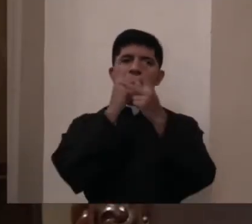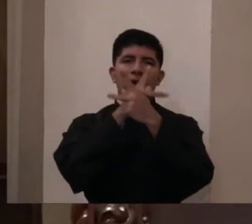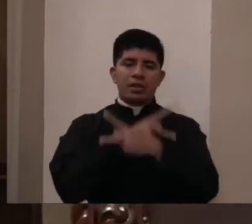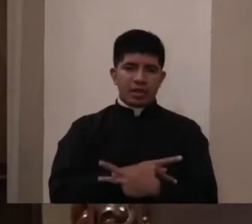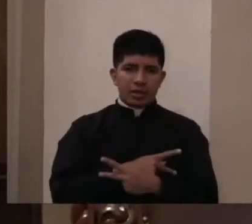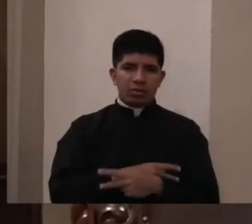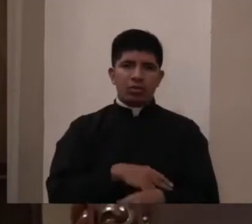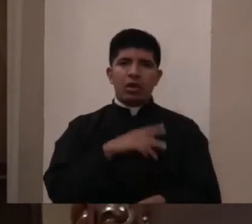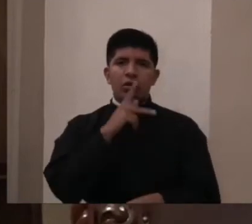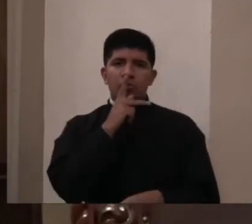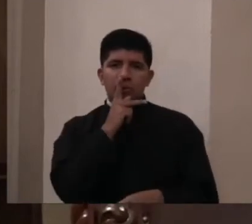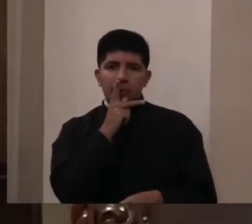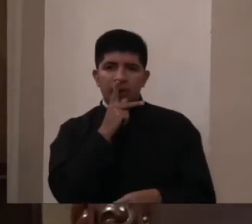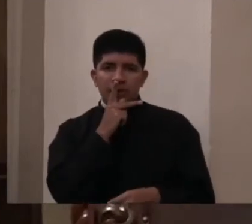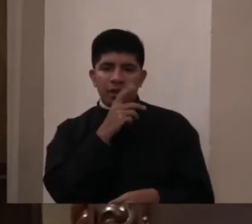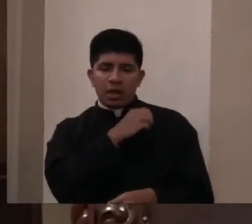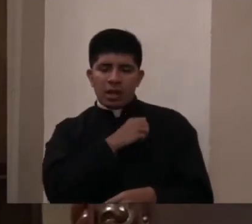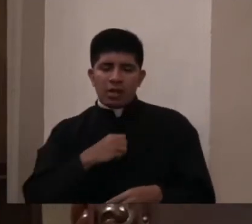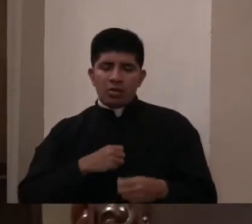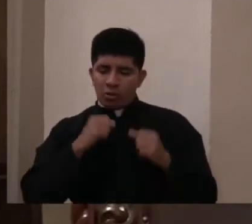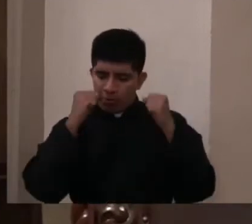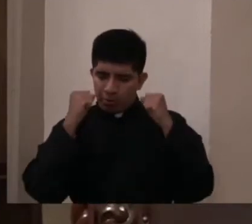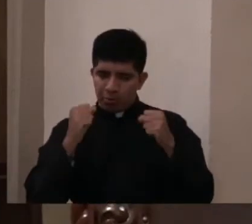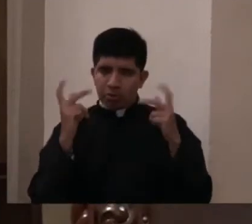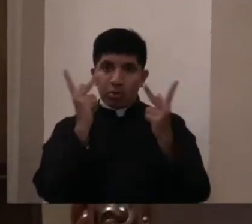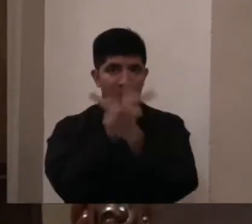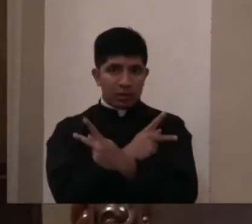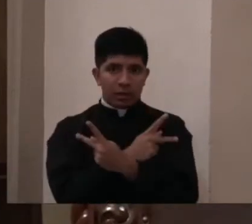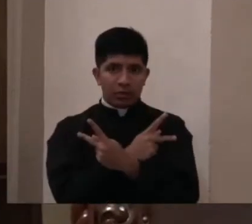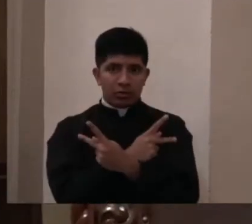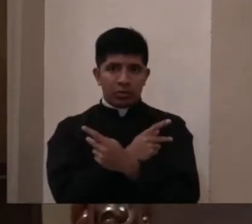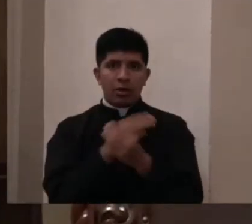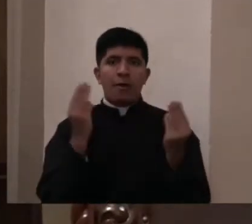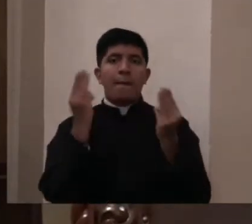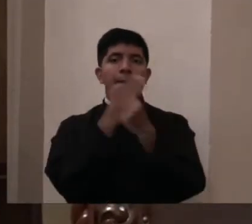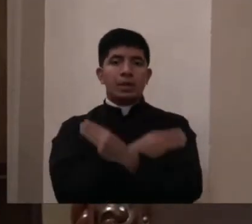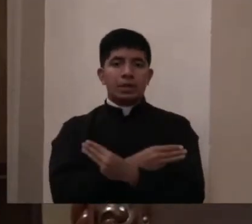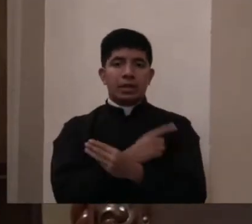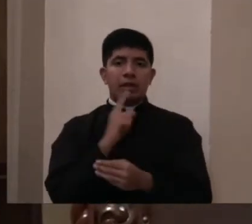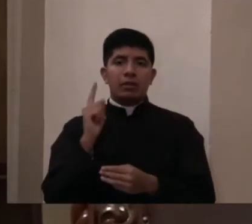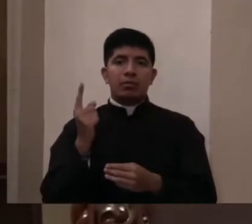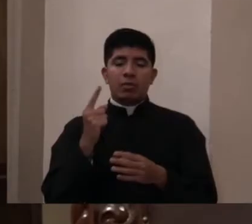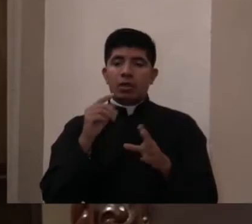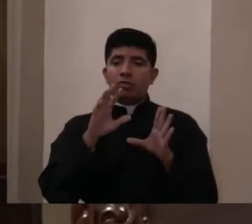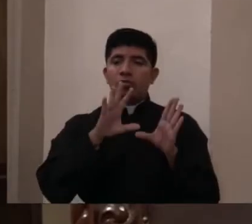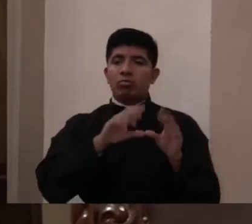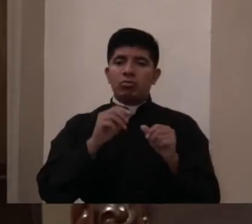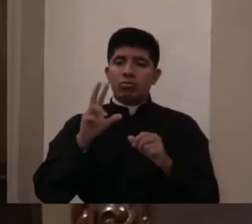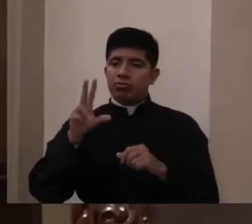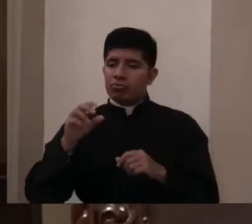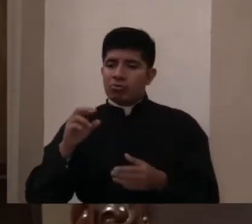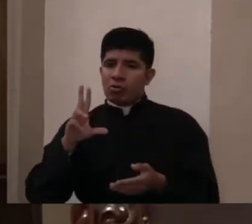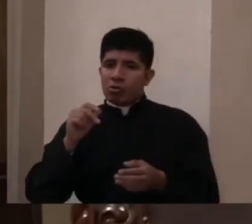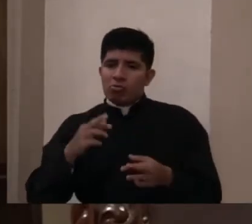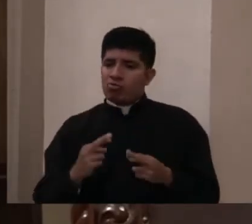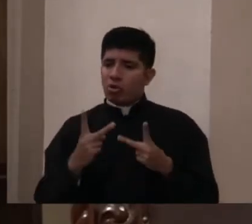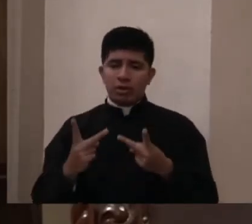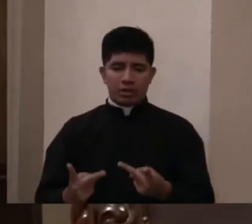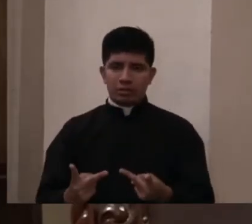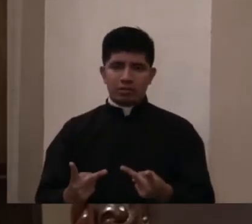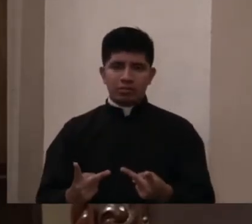principal compromiso como padrinos y madrinas, ¿cuál es? ¿Darle un regalito a su ahijado cuando cumple